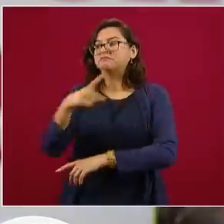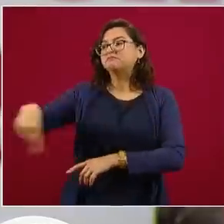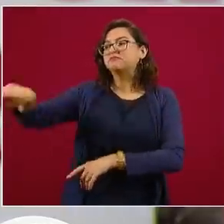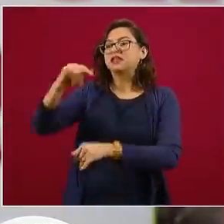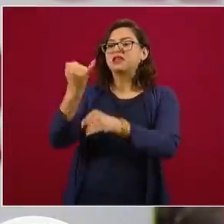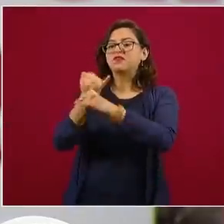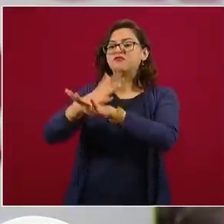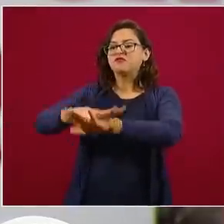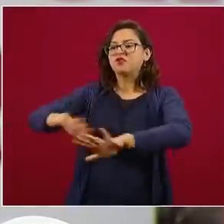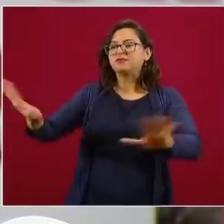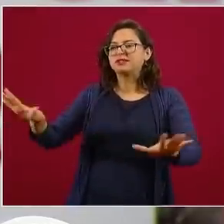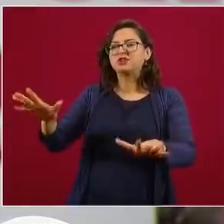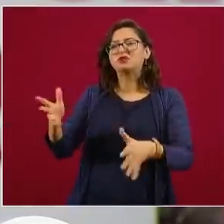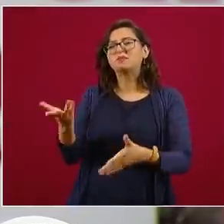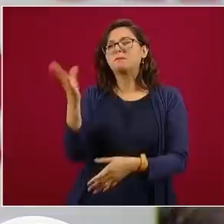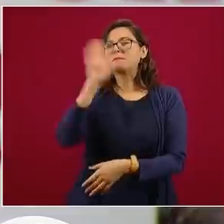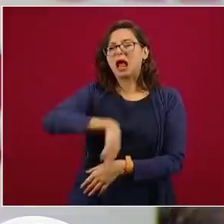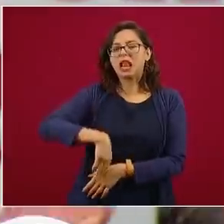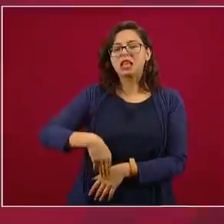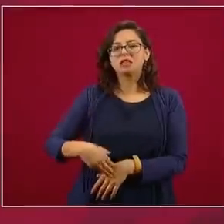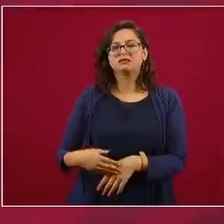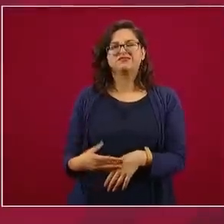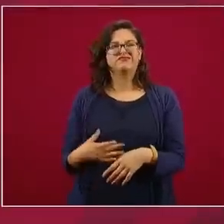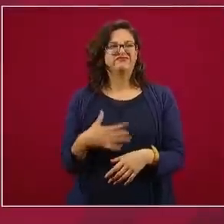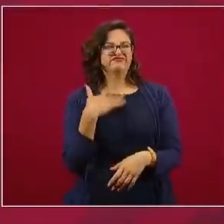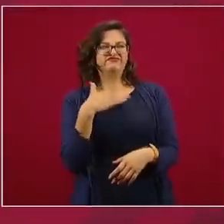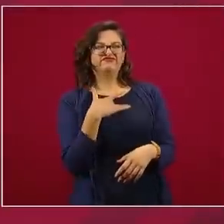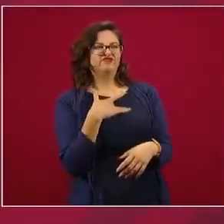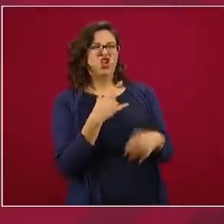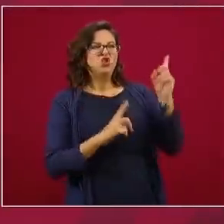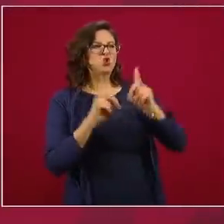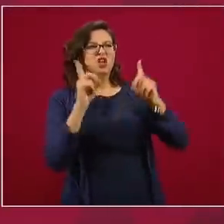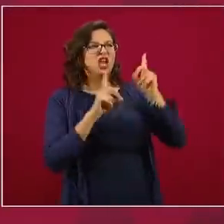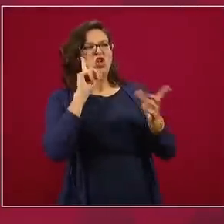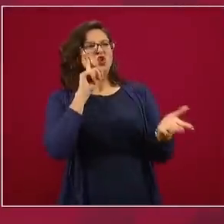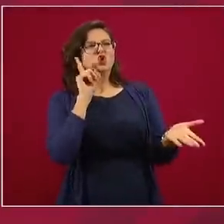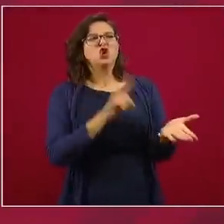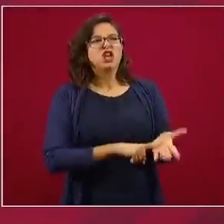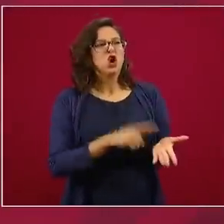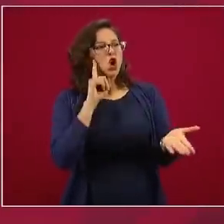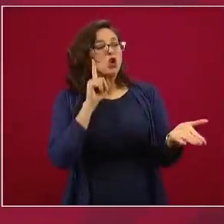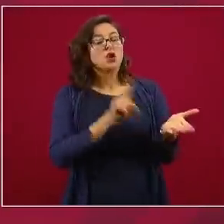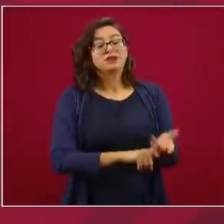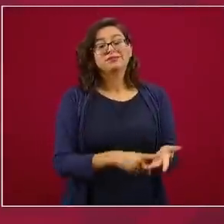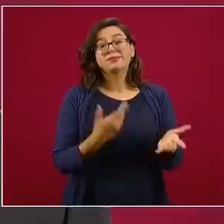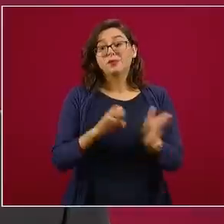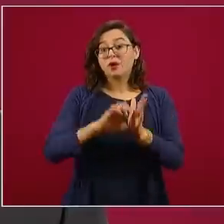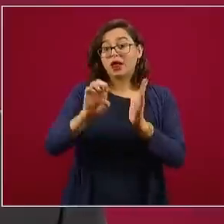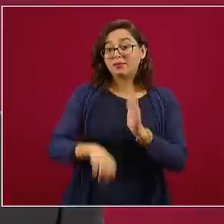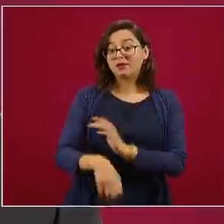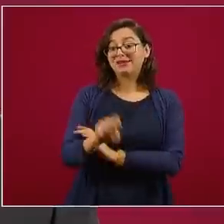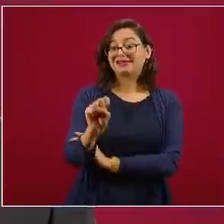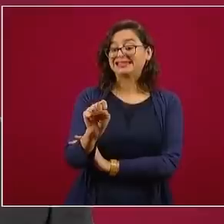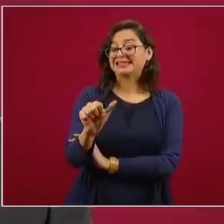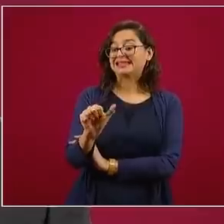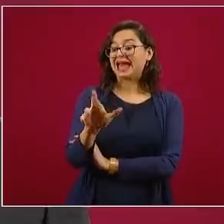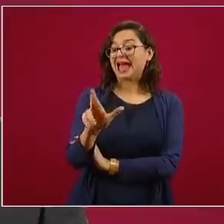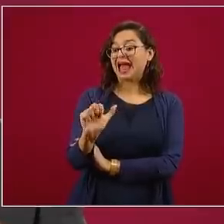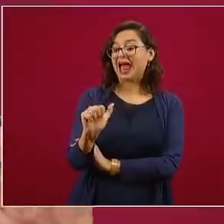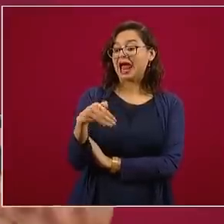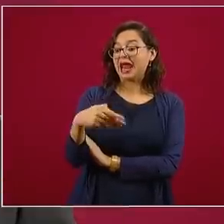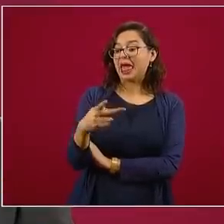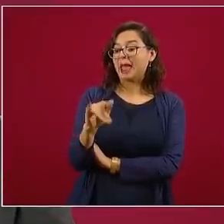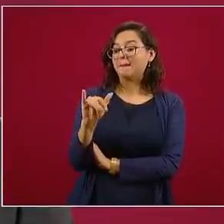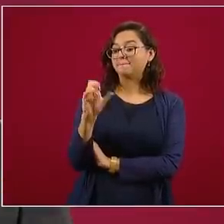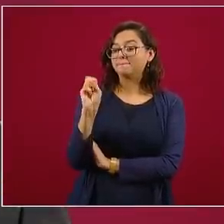son sujetas de descrédito. Y hace unos días comenté el ejemplo del sarampión. El sarampión es una enfermedad que